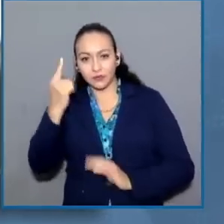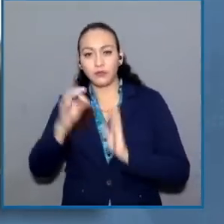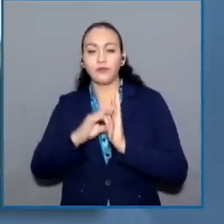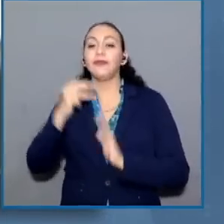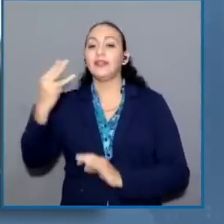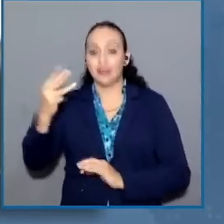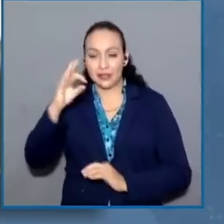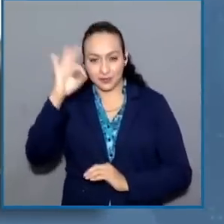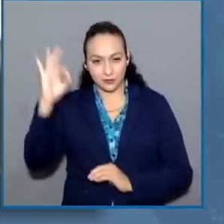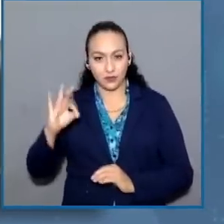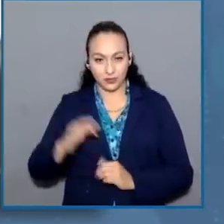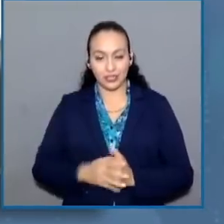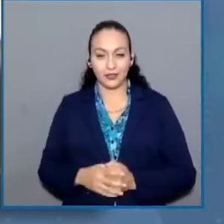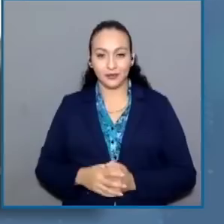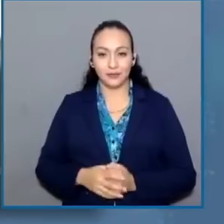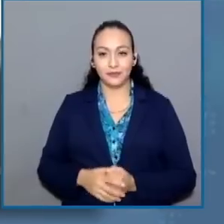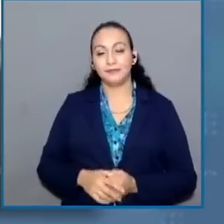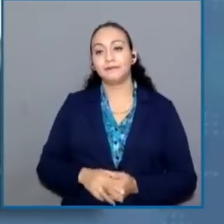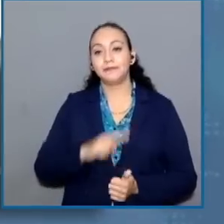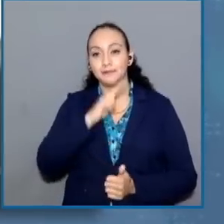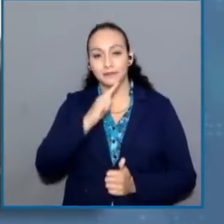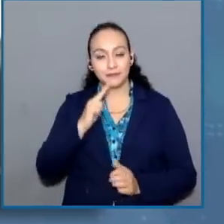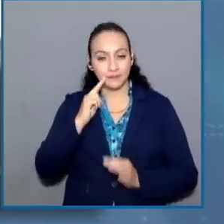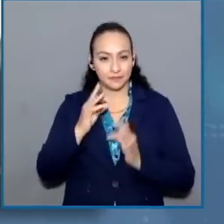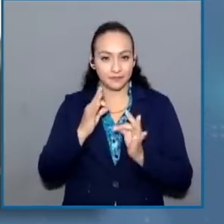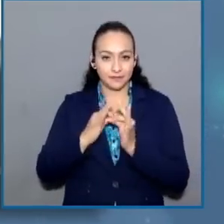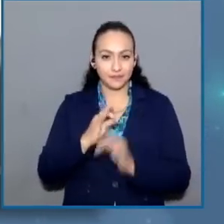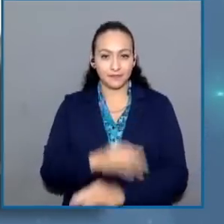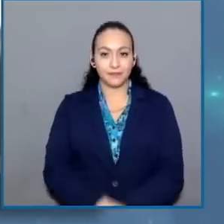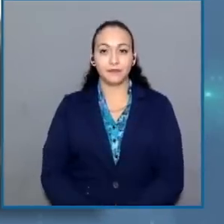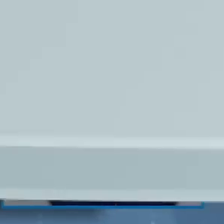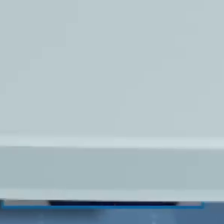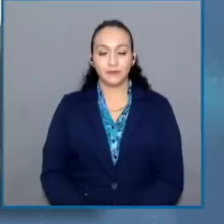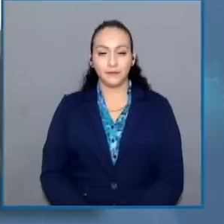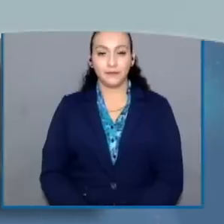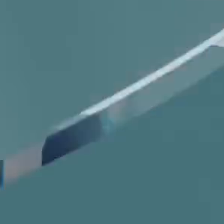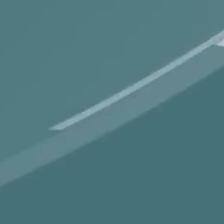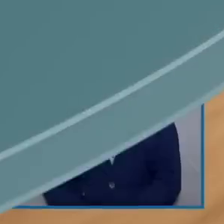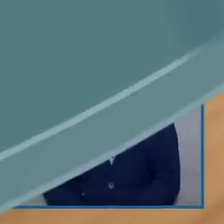del Poder Judicial de la Federación, Lilian Moreno.